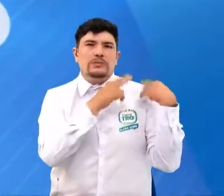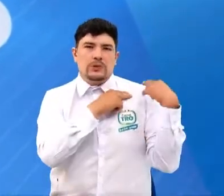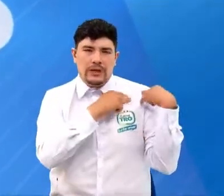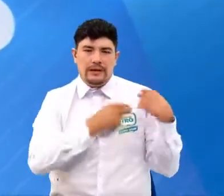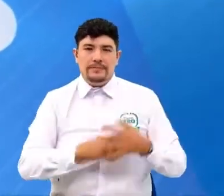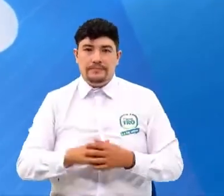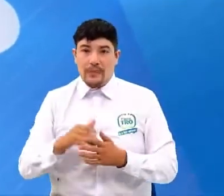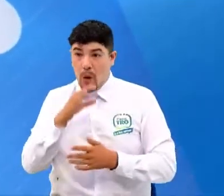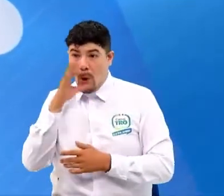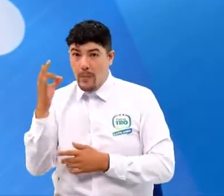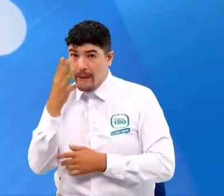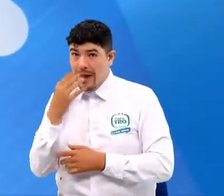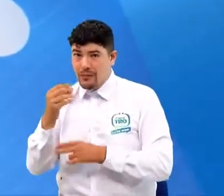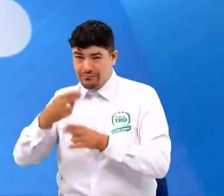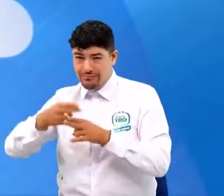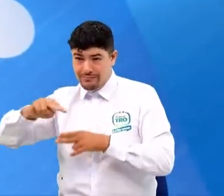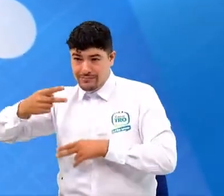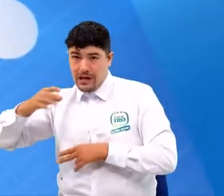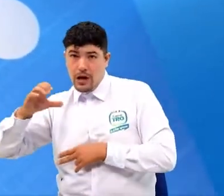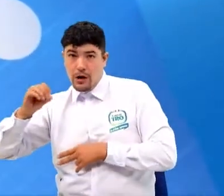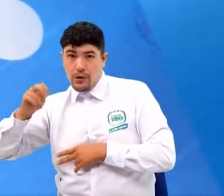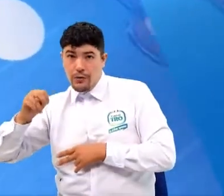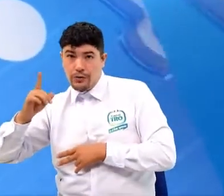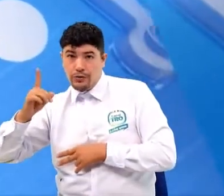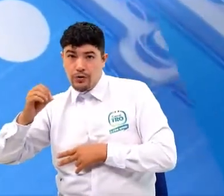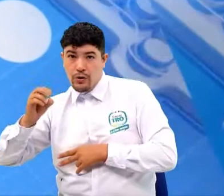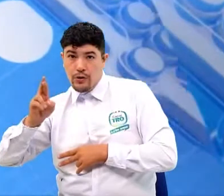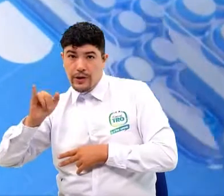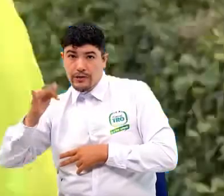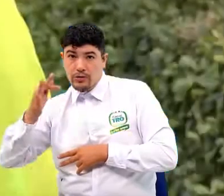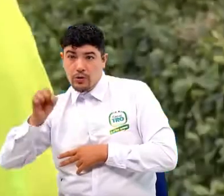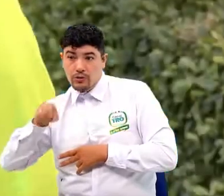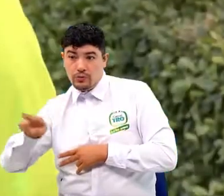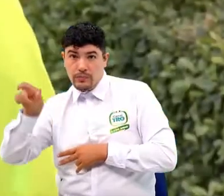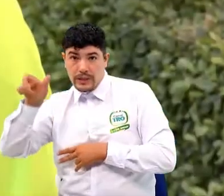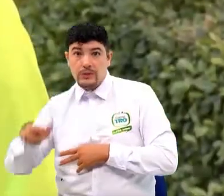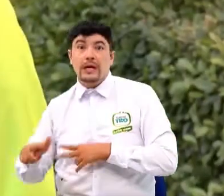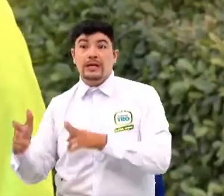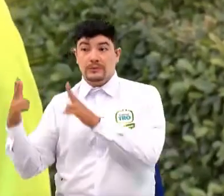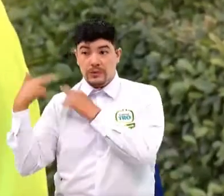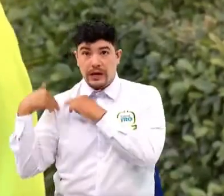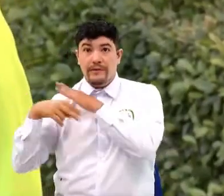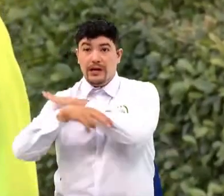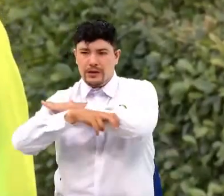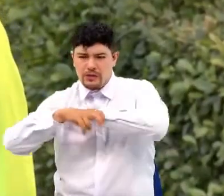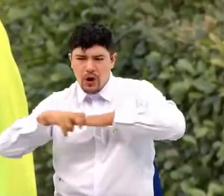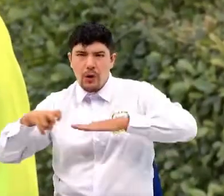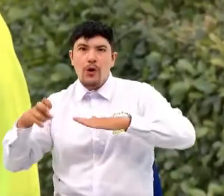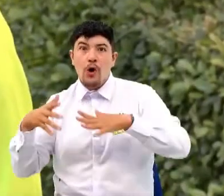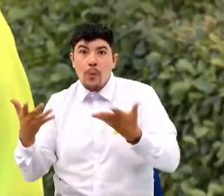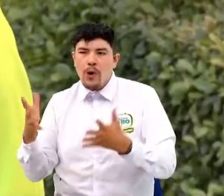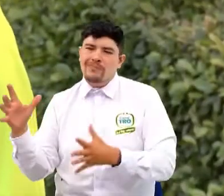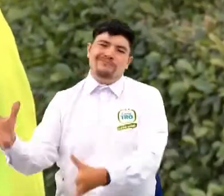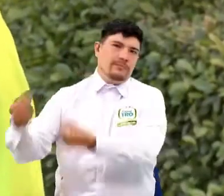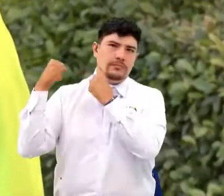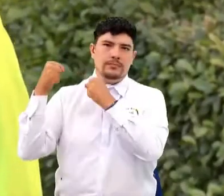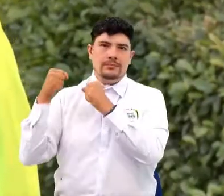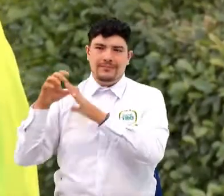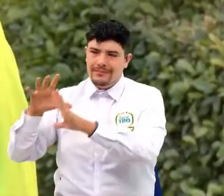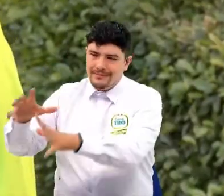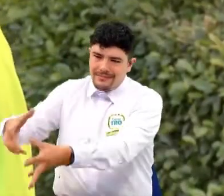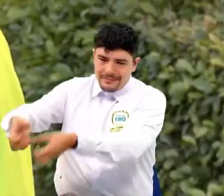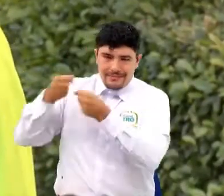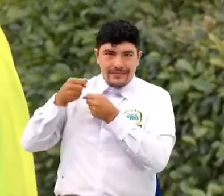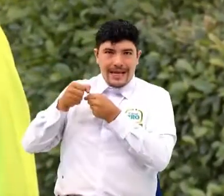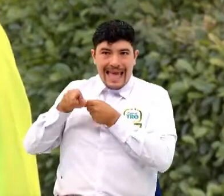Alias Condorito es una persona que nos han referido varias fuentes, es una persona que está dedicada al hurto en modalidad raponazo, precisamente